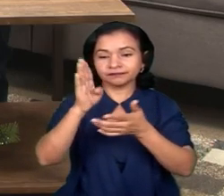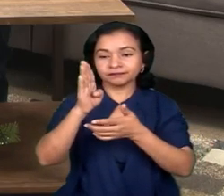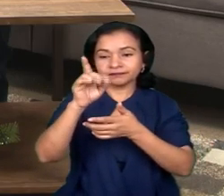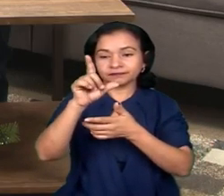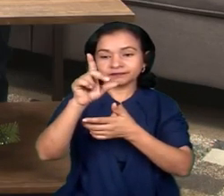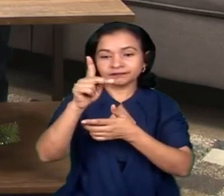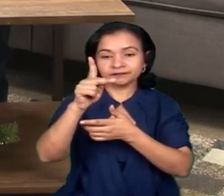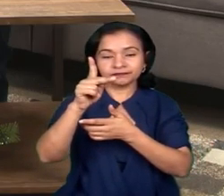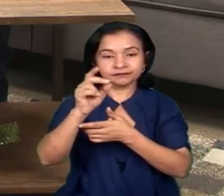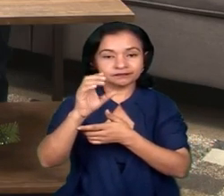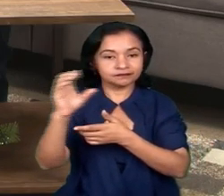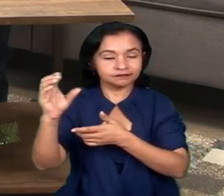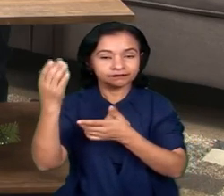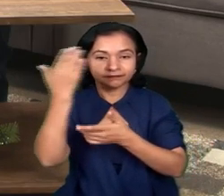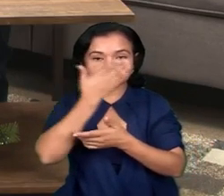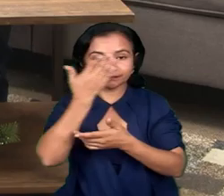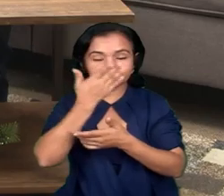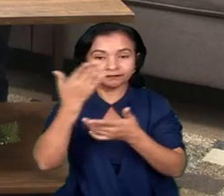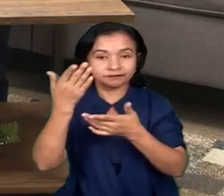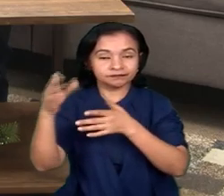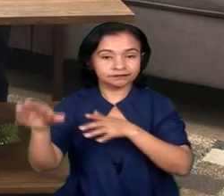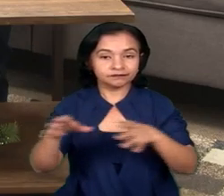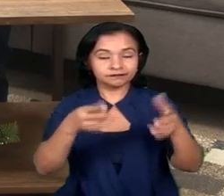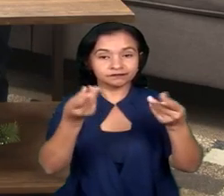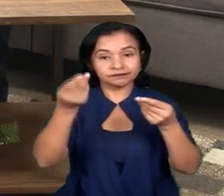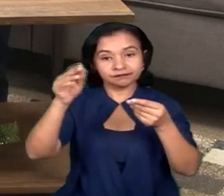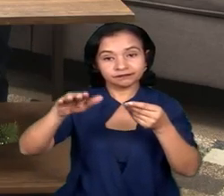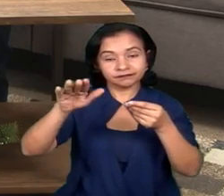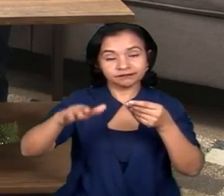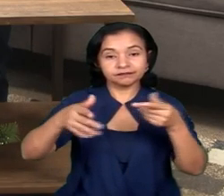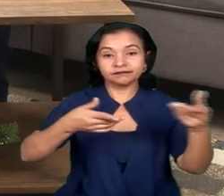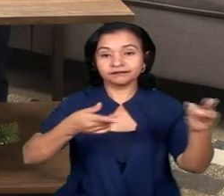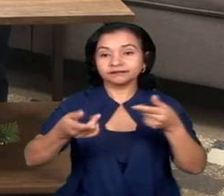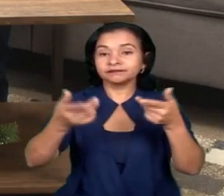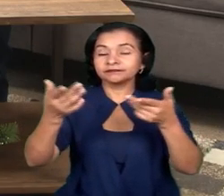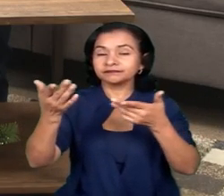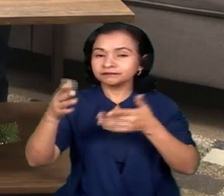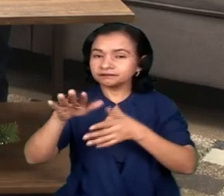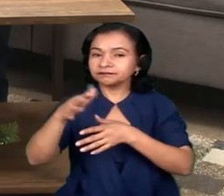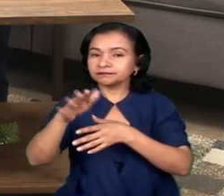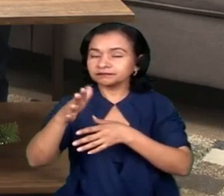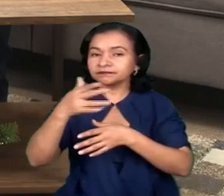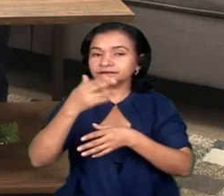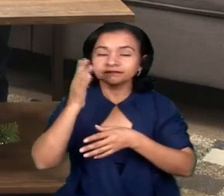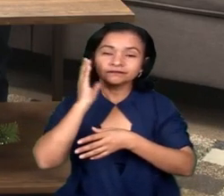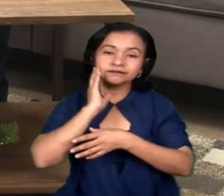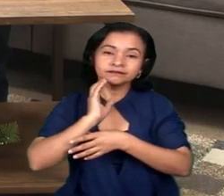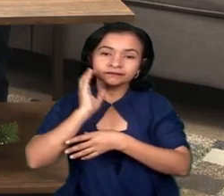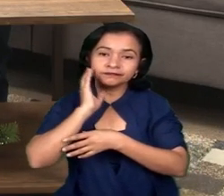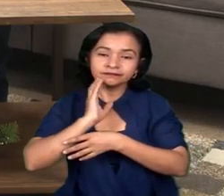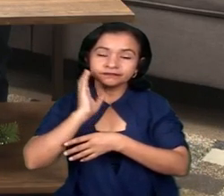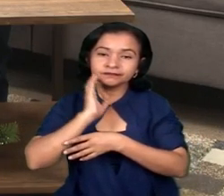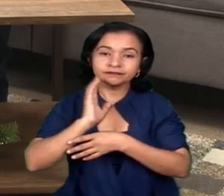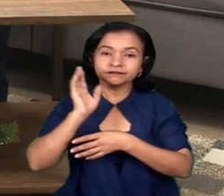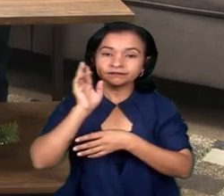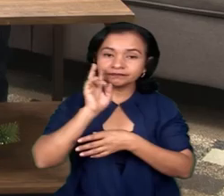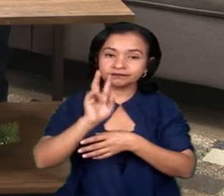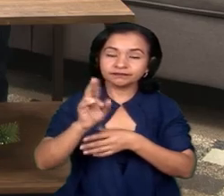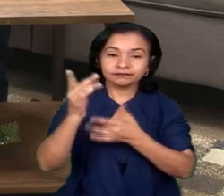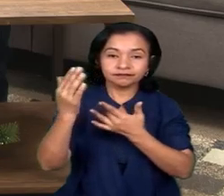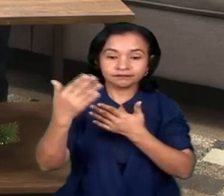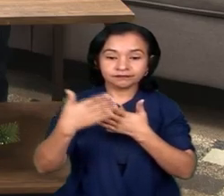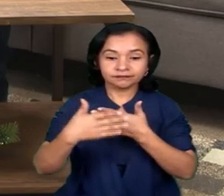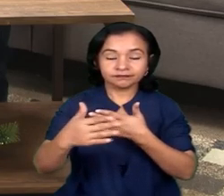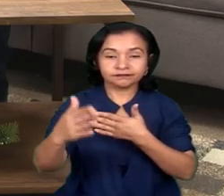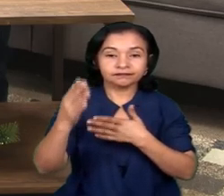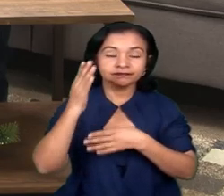también todos los empresarios, es decir, ahora ya más o menos van adquiriendo esa experiencia, esa expertise. Y ahora, ¿qué es lo que esperan a partir